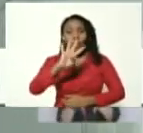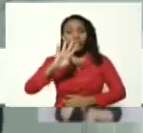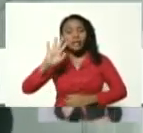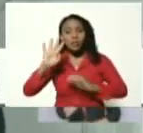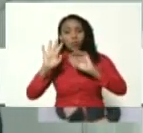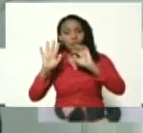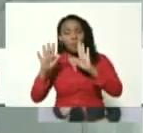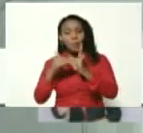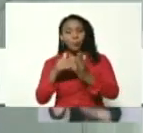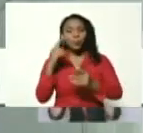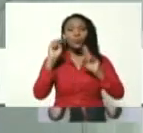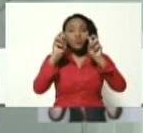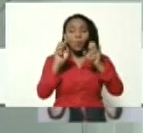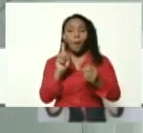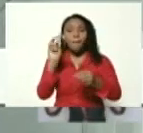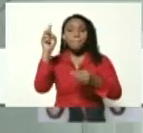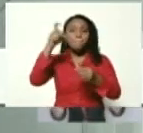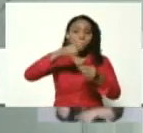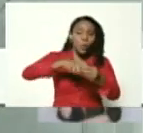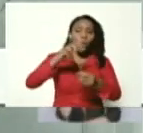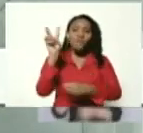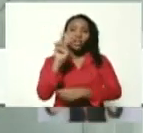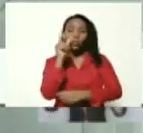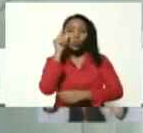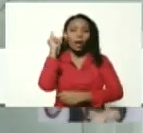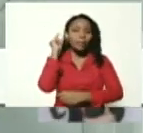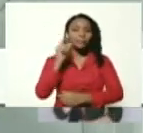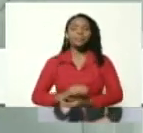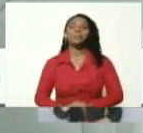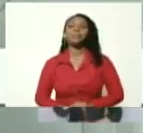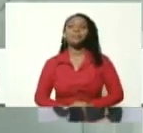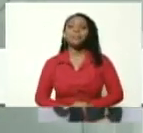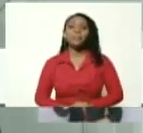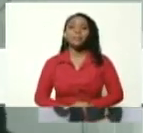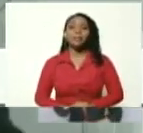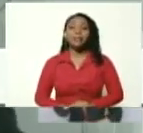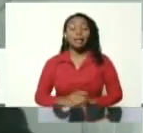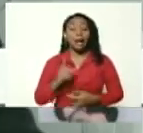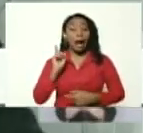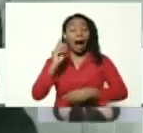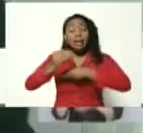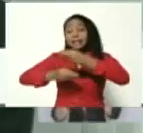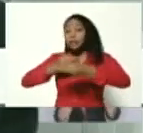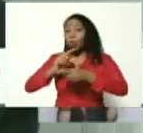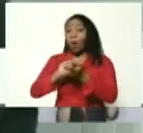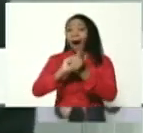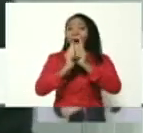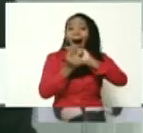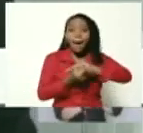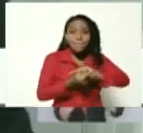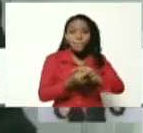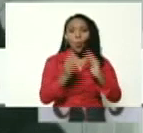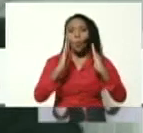240.529 venezolanos y venezolanas han realizado cambios de